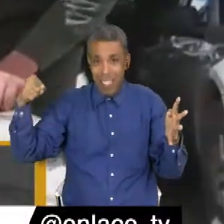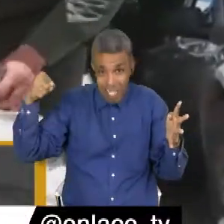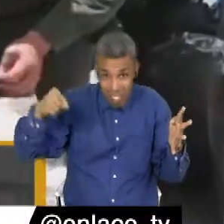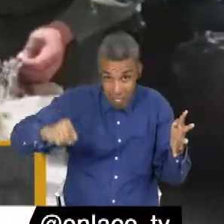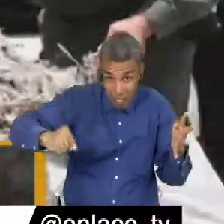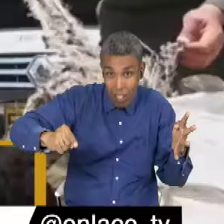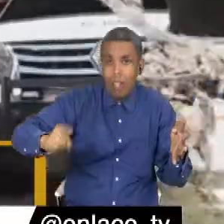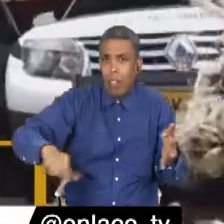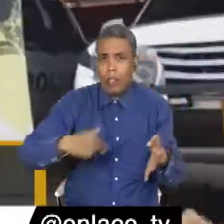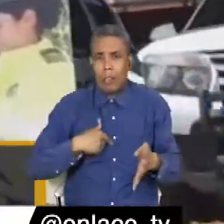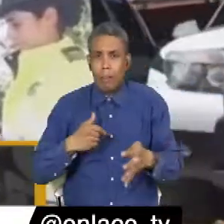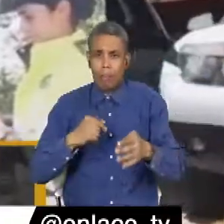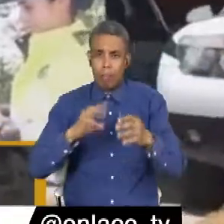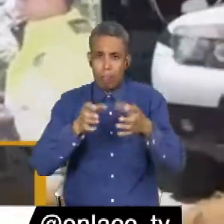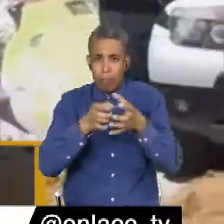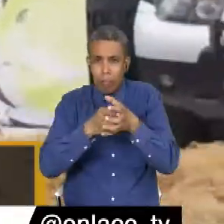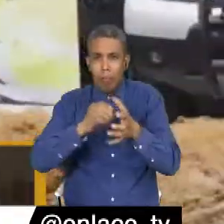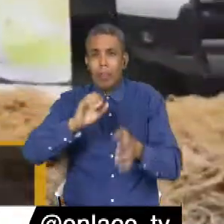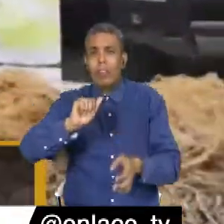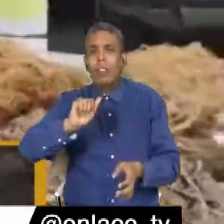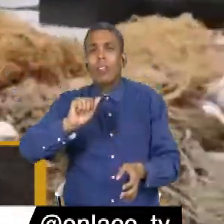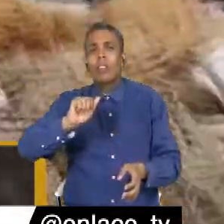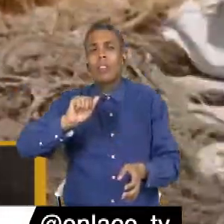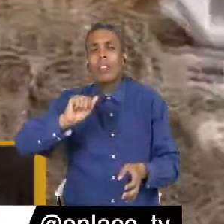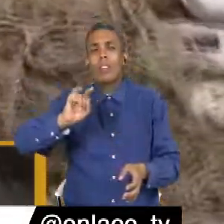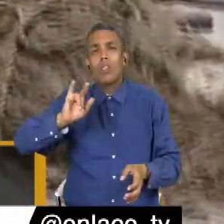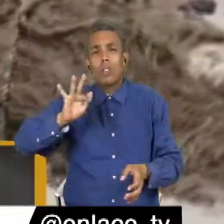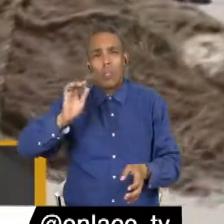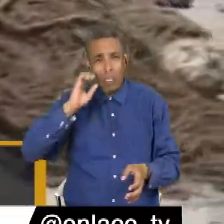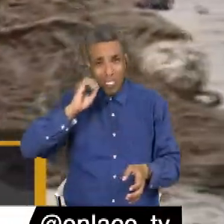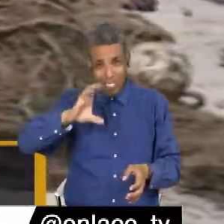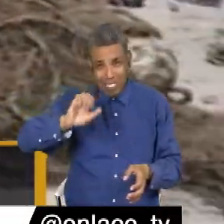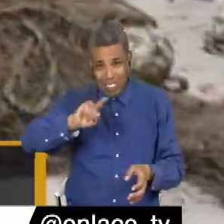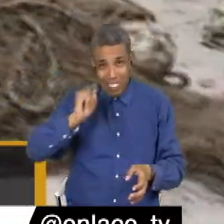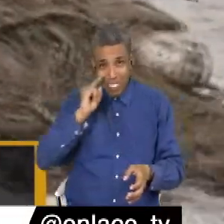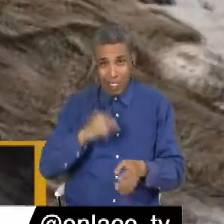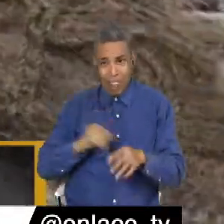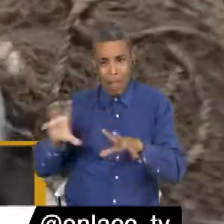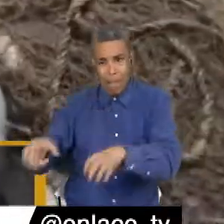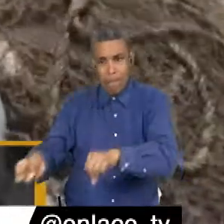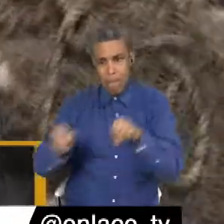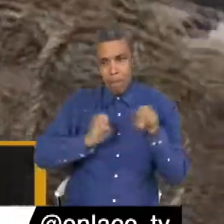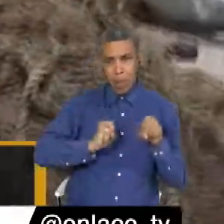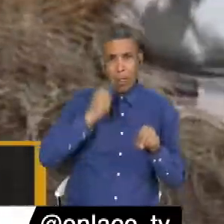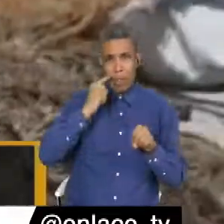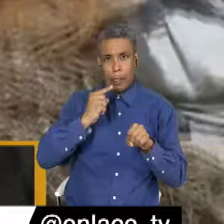ese resultado las autoridades buscan minimizar este flagelo que afecta al ecosistema.